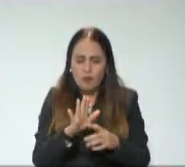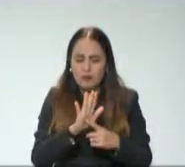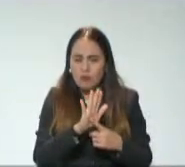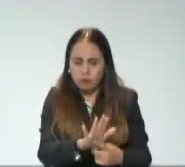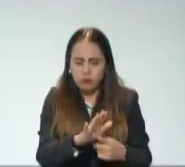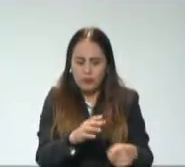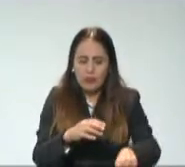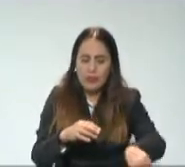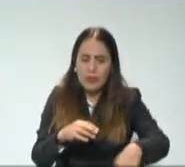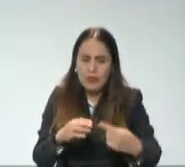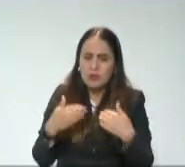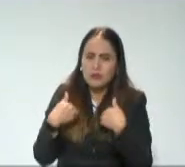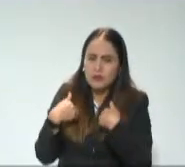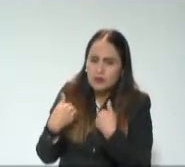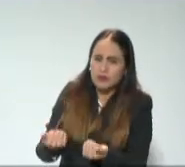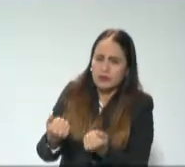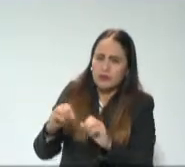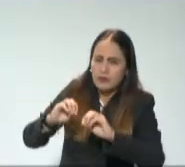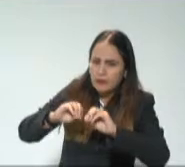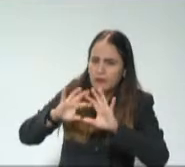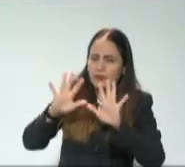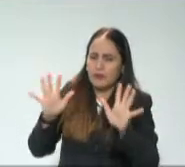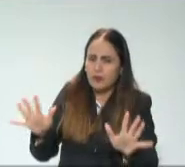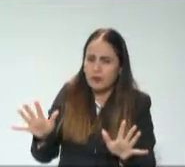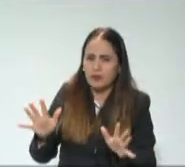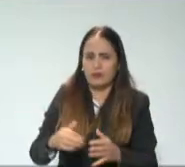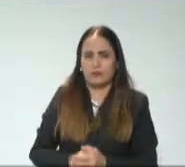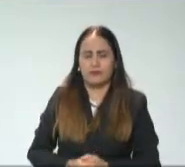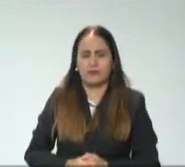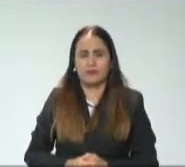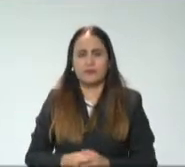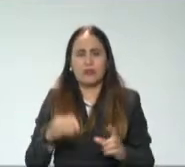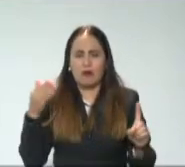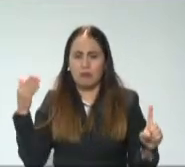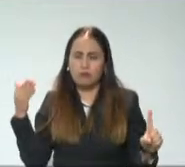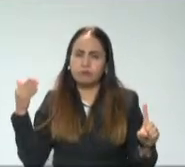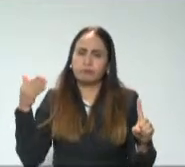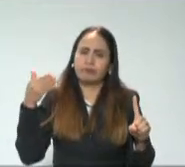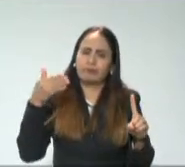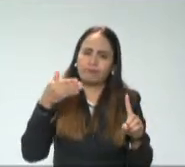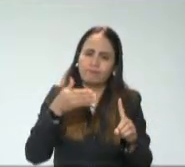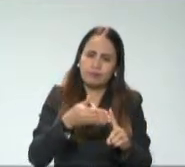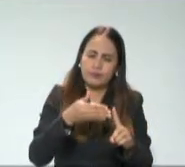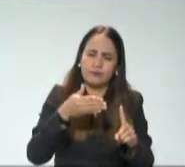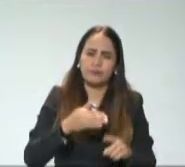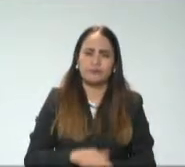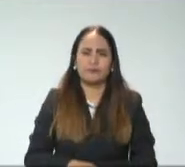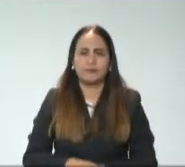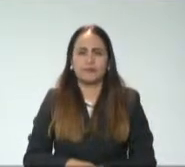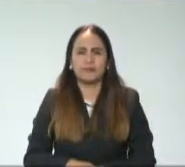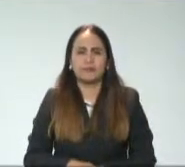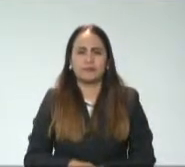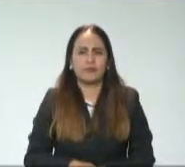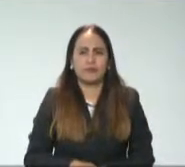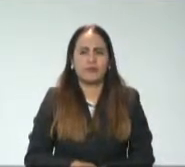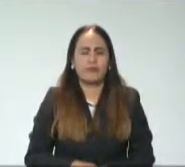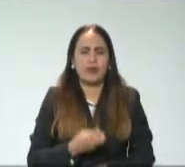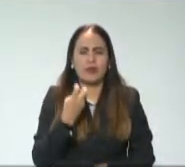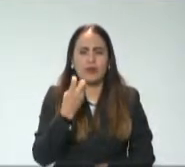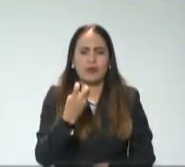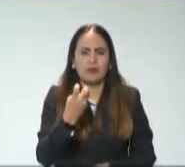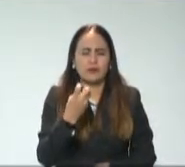y sea y que baje como el el el bien que